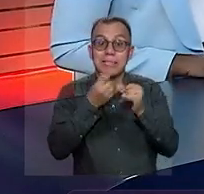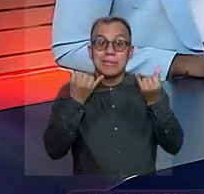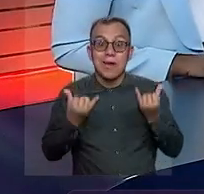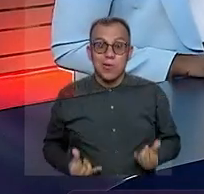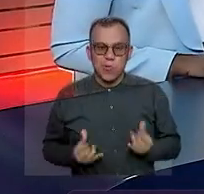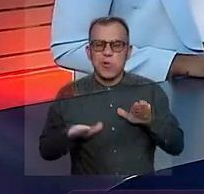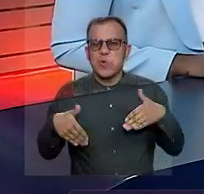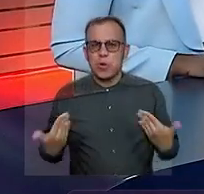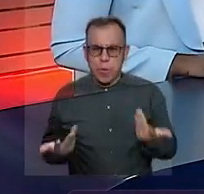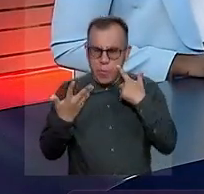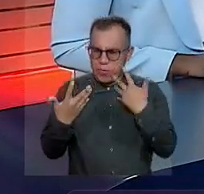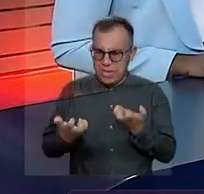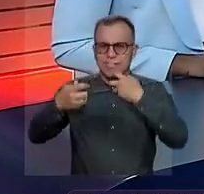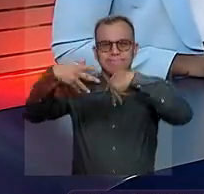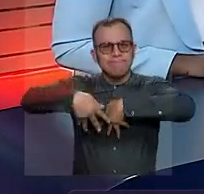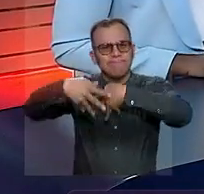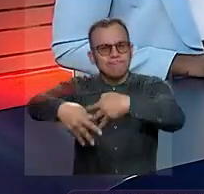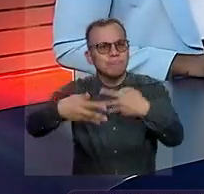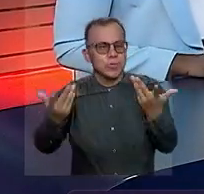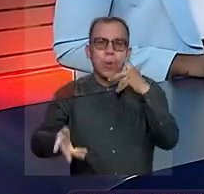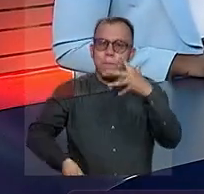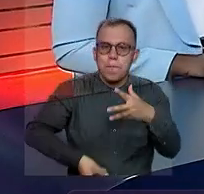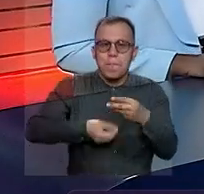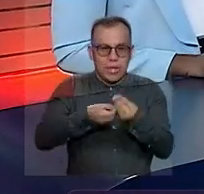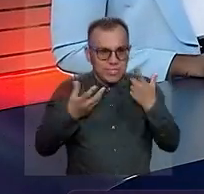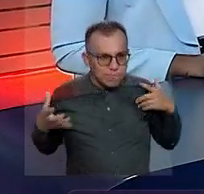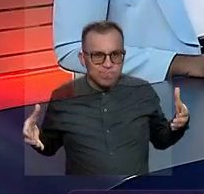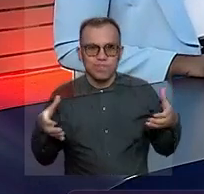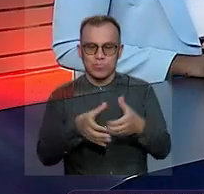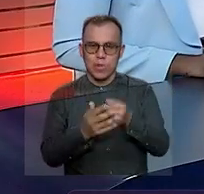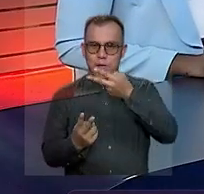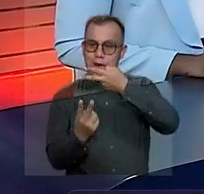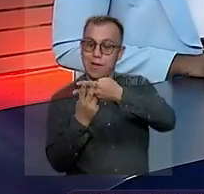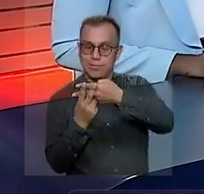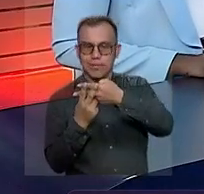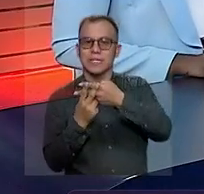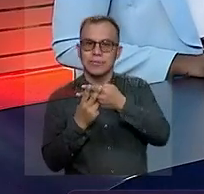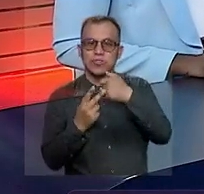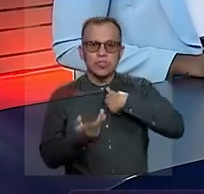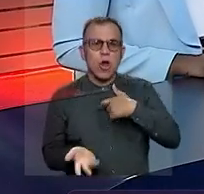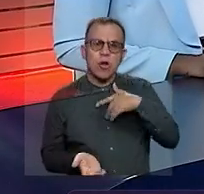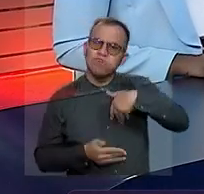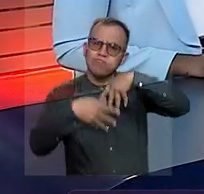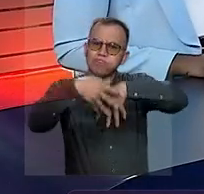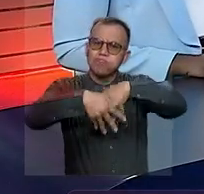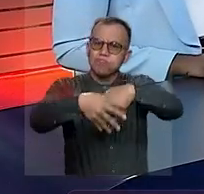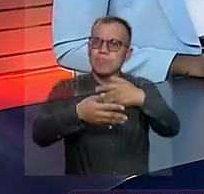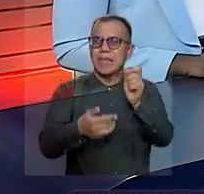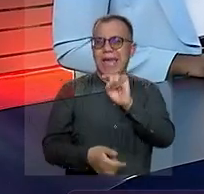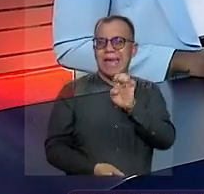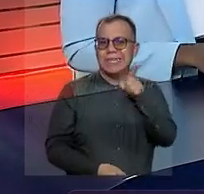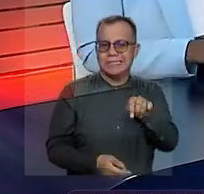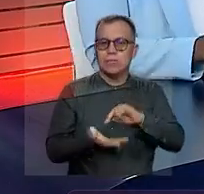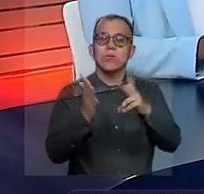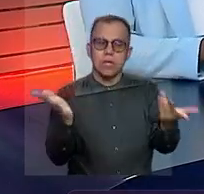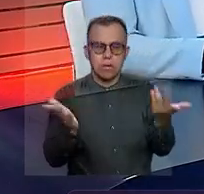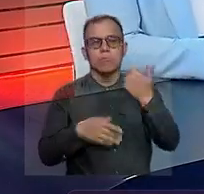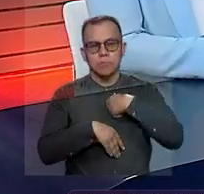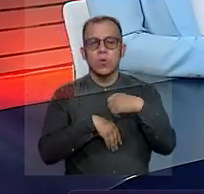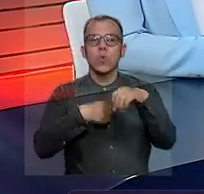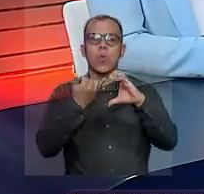momento quieran protestar y que se quieran sumar a nuestro hashtag, que es Mi Protesta Es, y también a través de nuestra línea de WhatsApp,